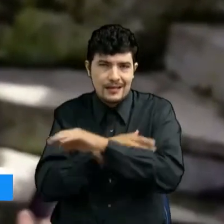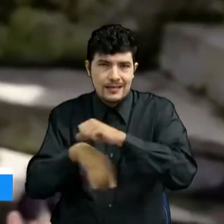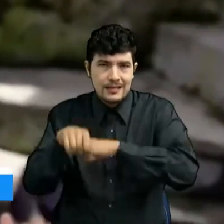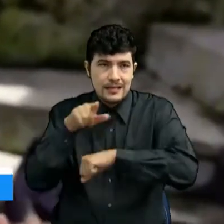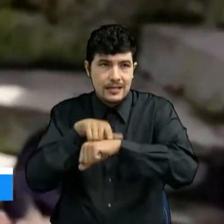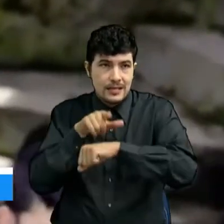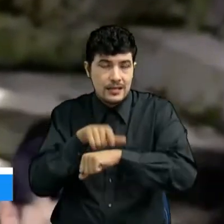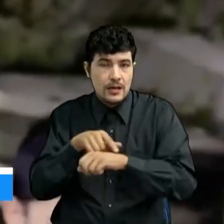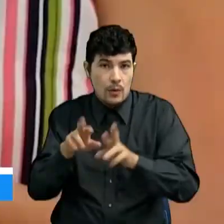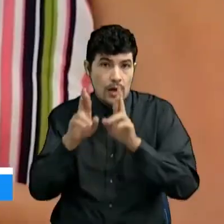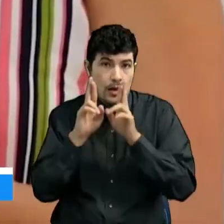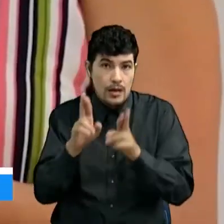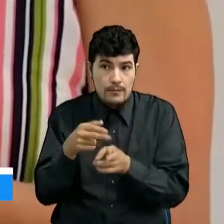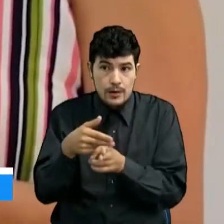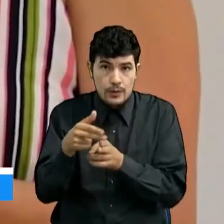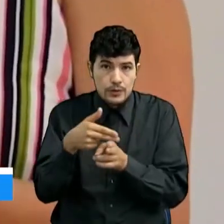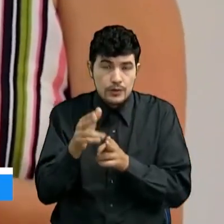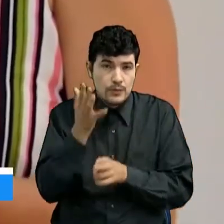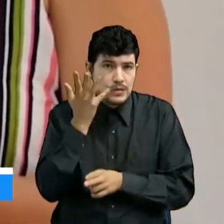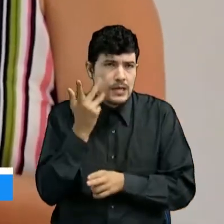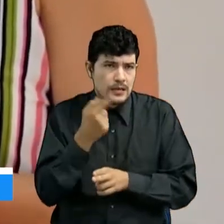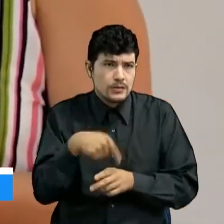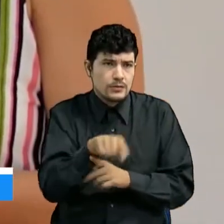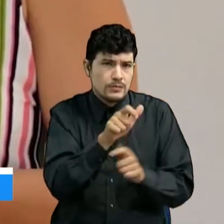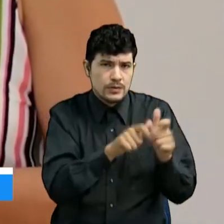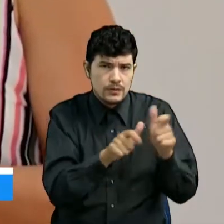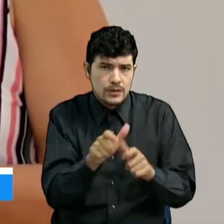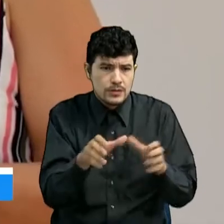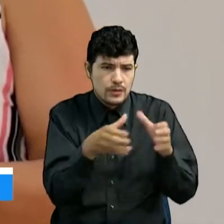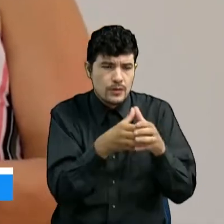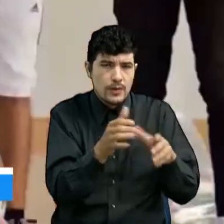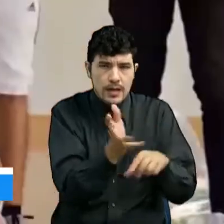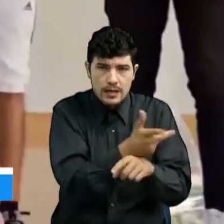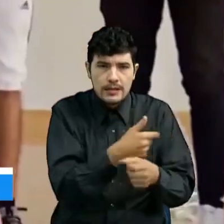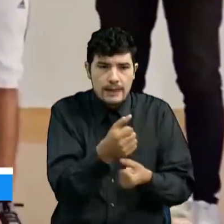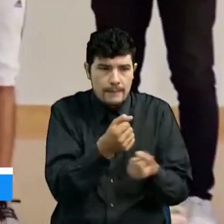lleguen nuevas ayudas para otro grupo de artistas de estos dos municipios